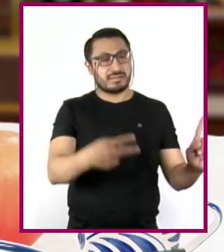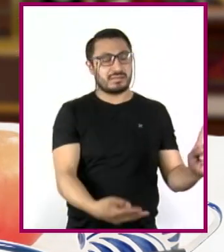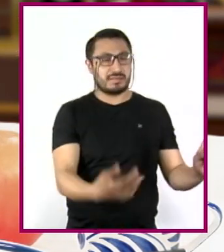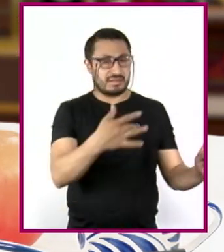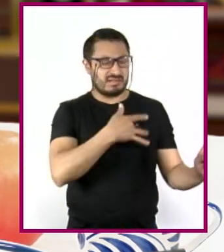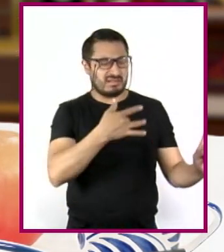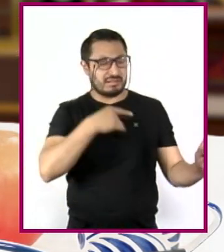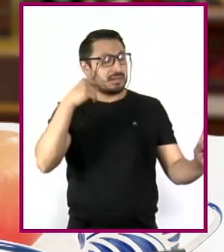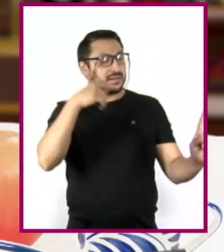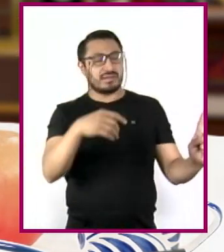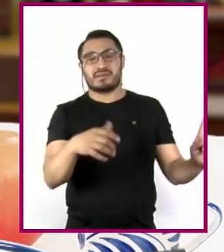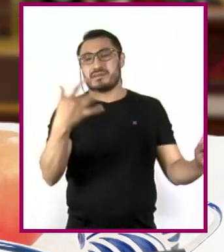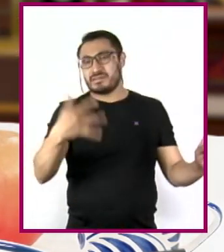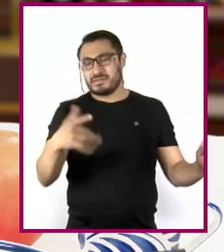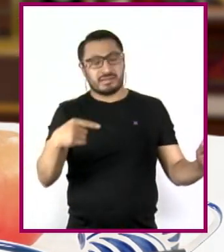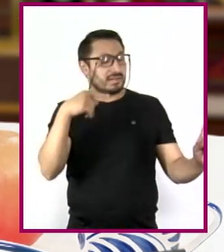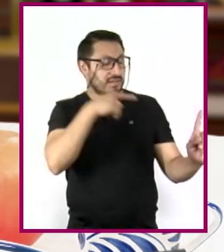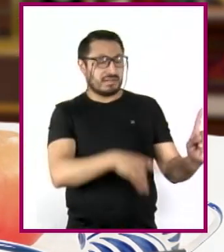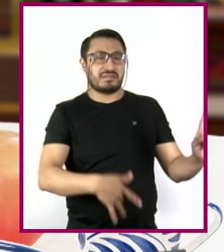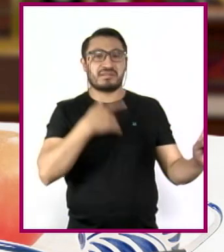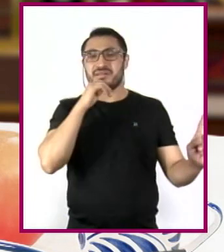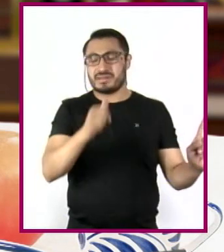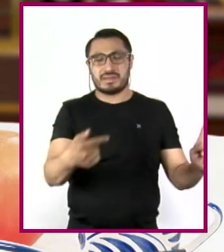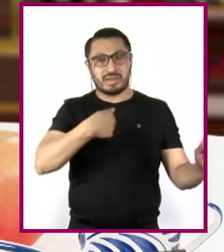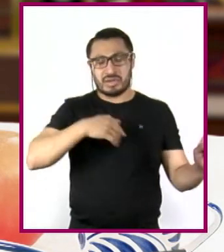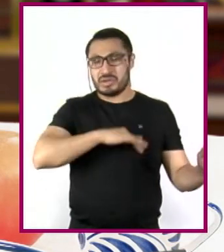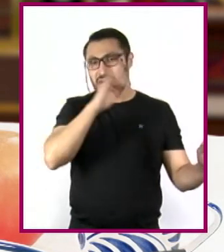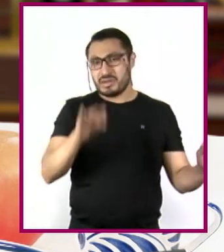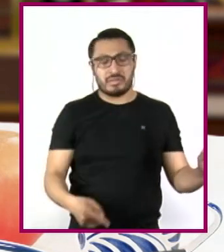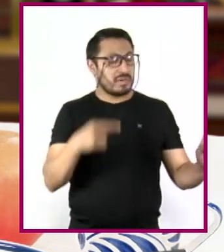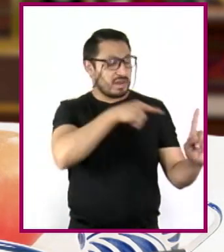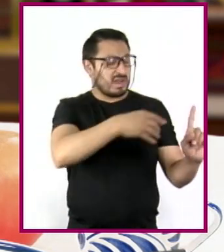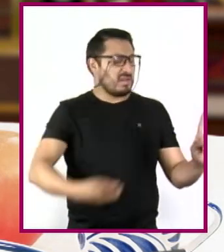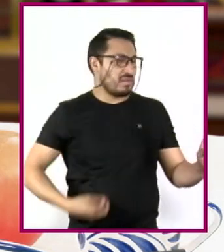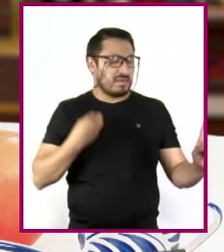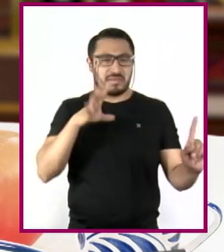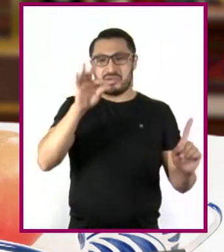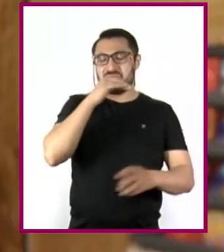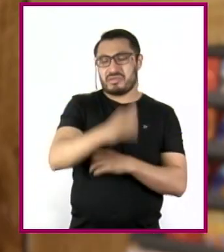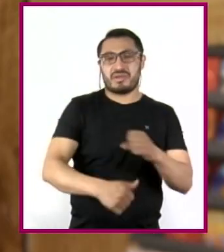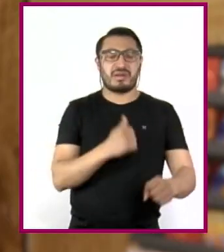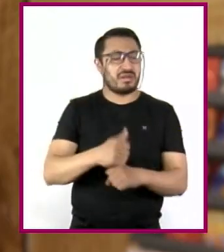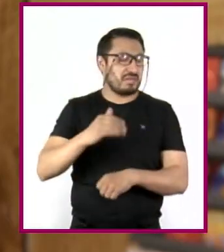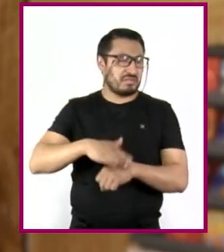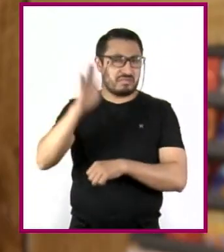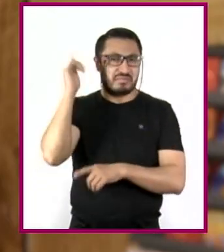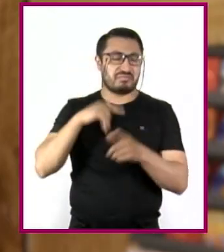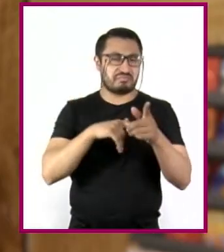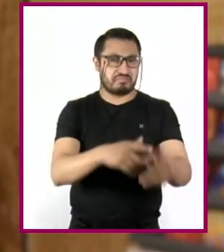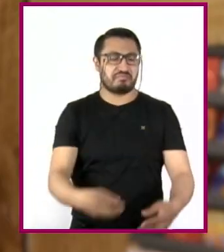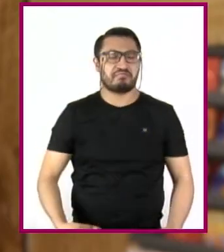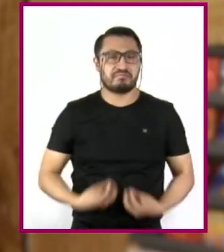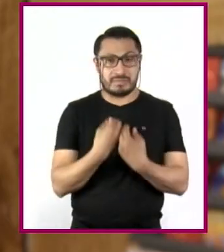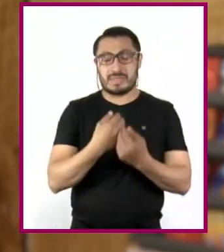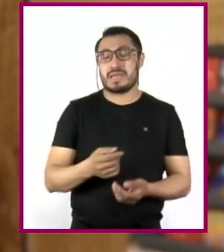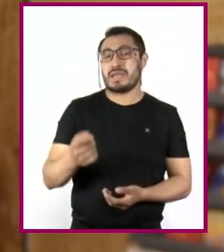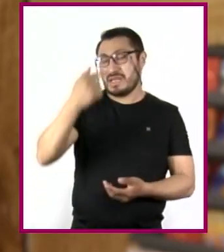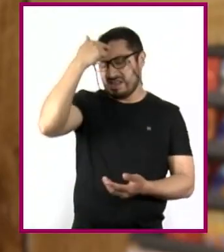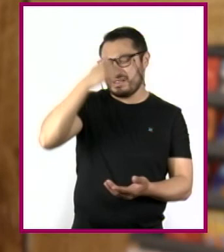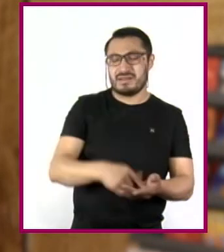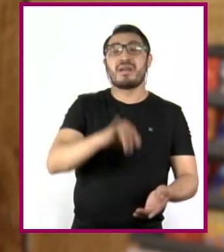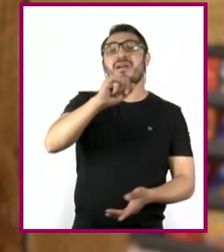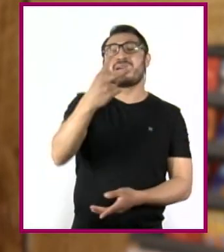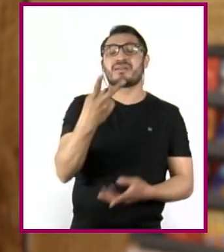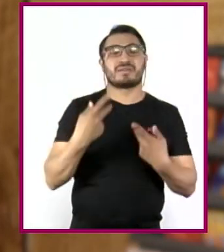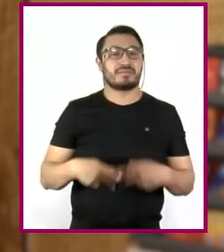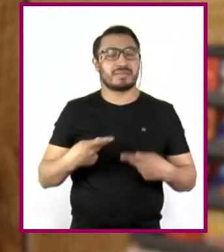corazón, tampoco sentirá nada. Y cuando yo muera, vivirá otros 40 años. Se me hace que sí son dos